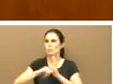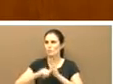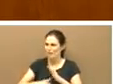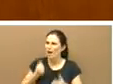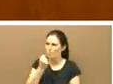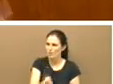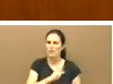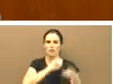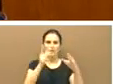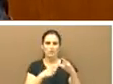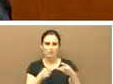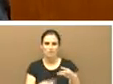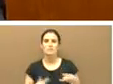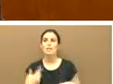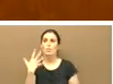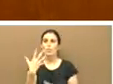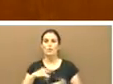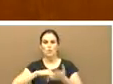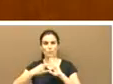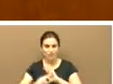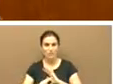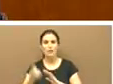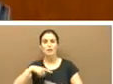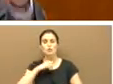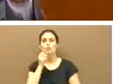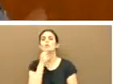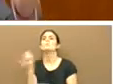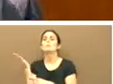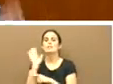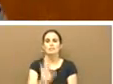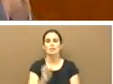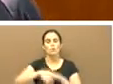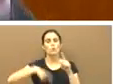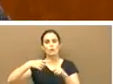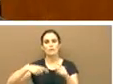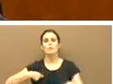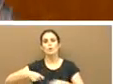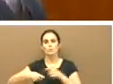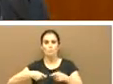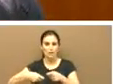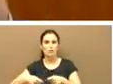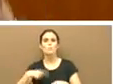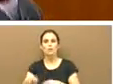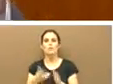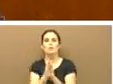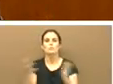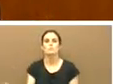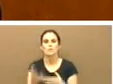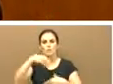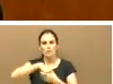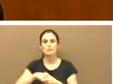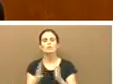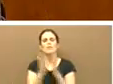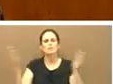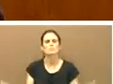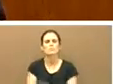Y tres, asuman las cinco medidas que les hemos presentado para reactivar el comercio en la región dentro del Plan de Estímulo de la